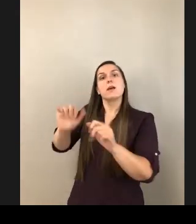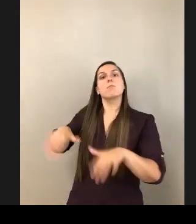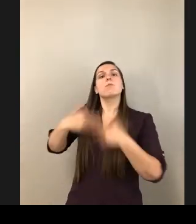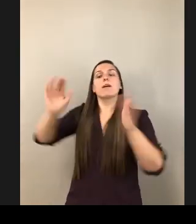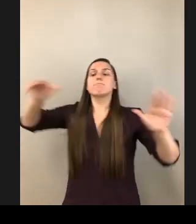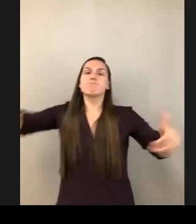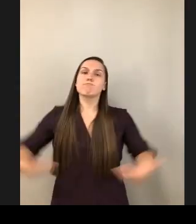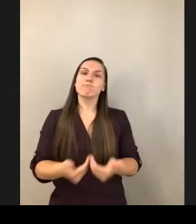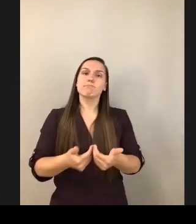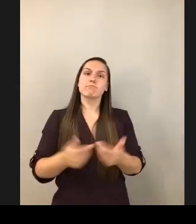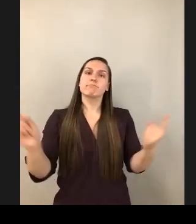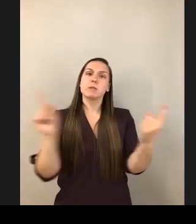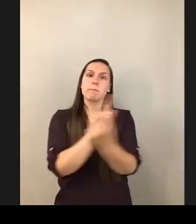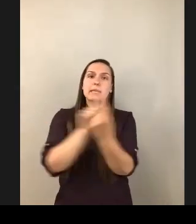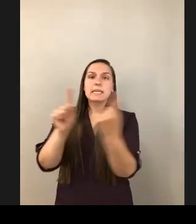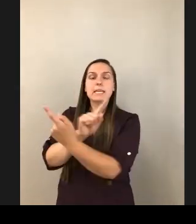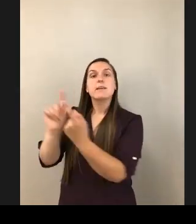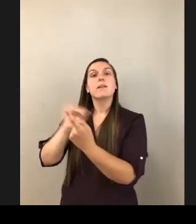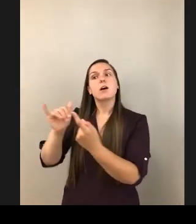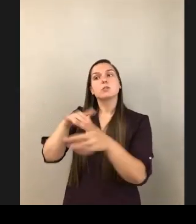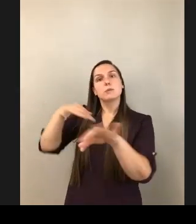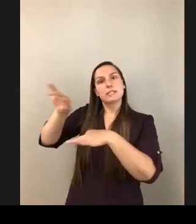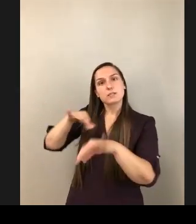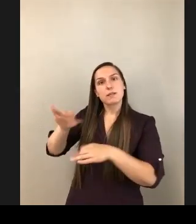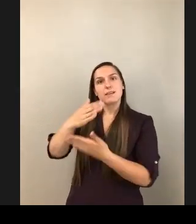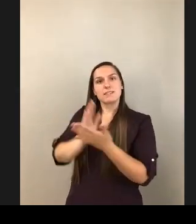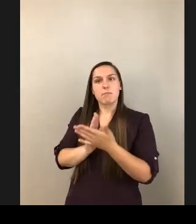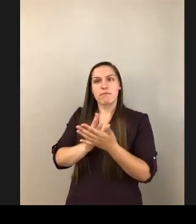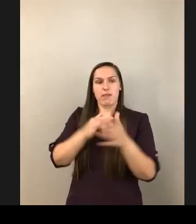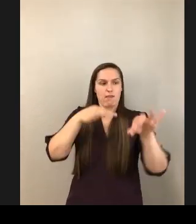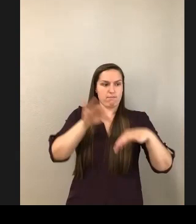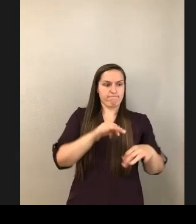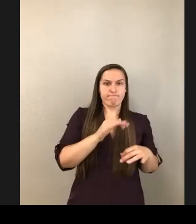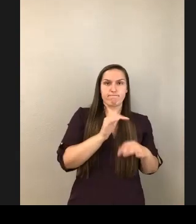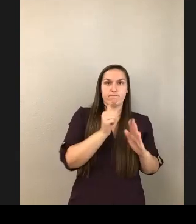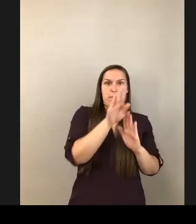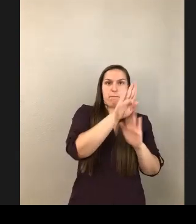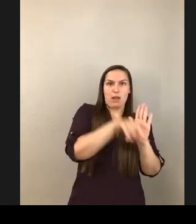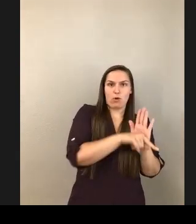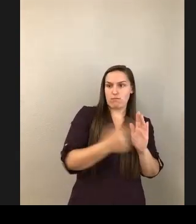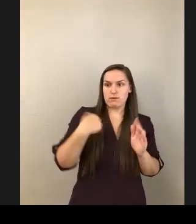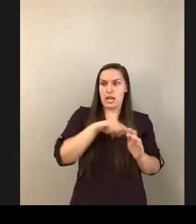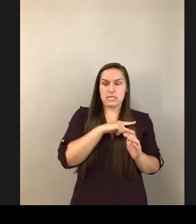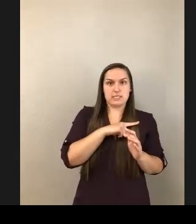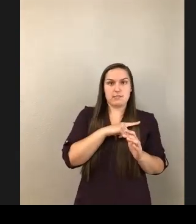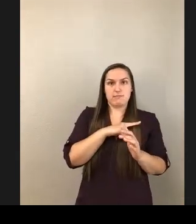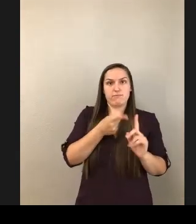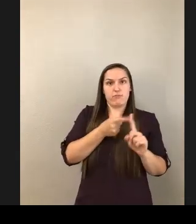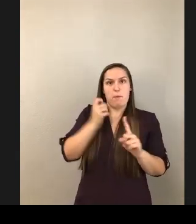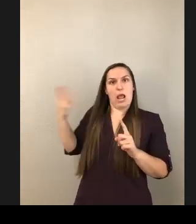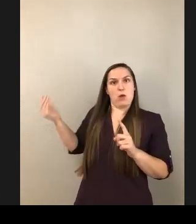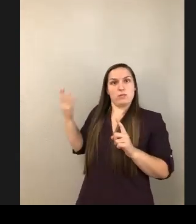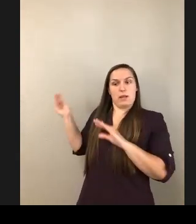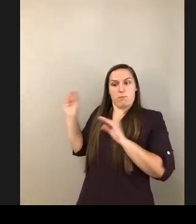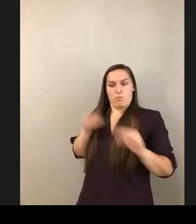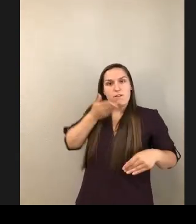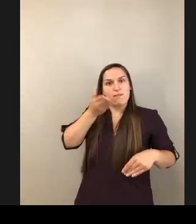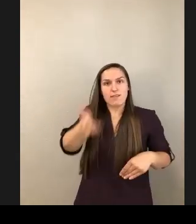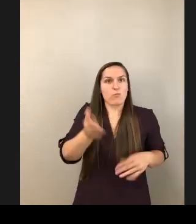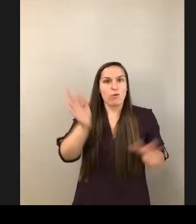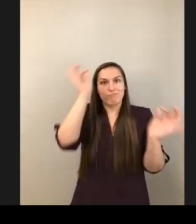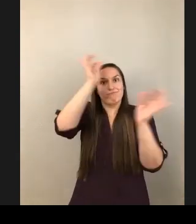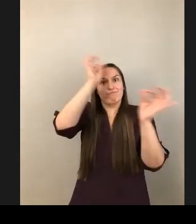pero sí saber quiénes son, a quién representan y expresar cuál es la ley de la tierra, porque muchos